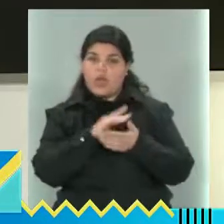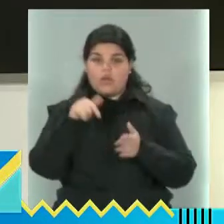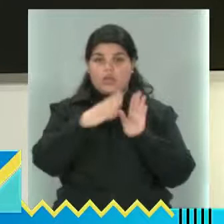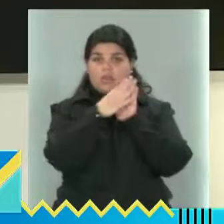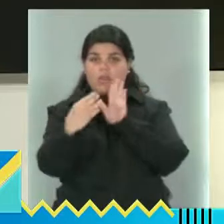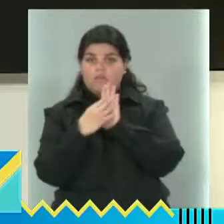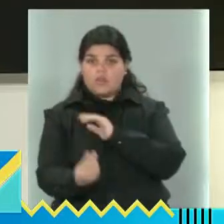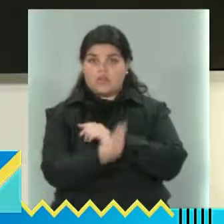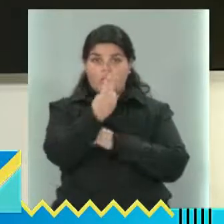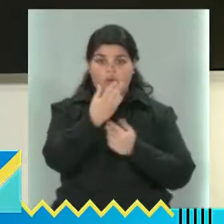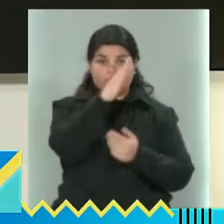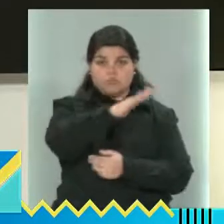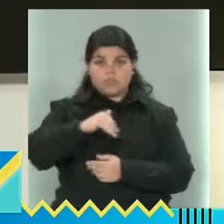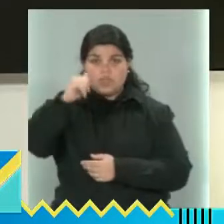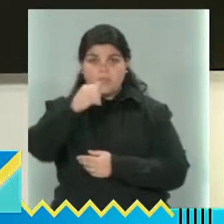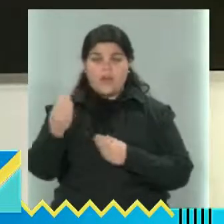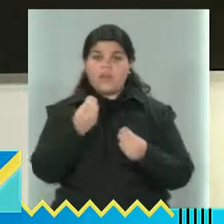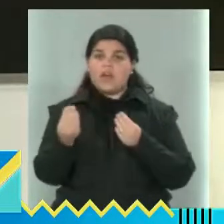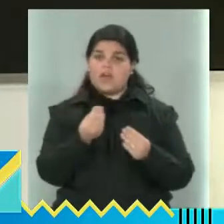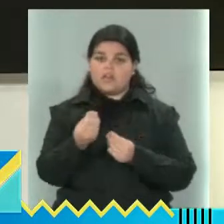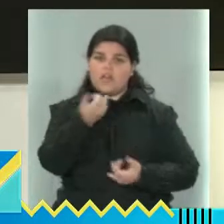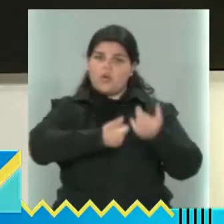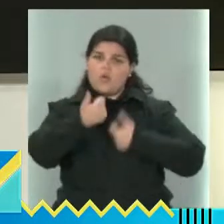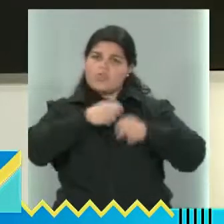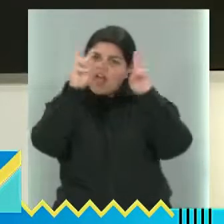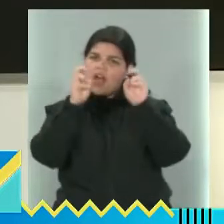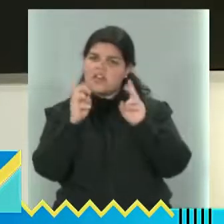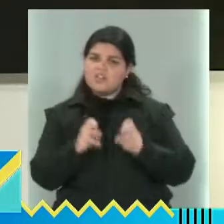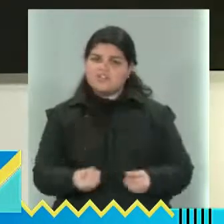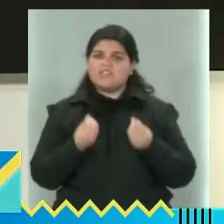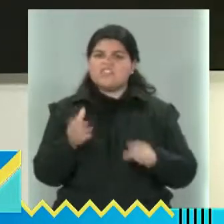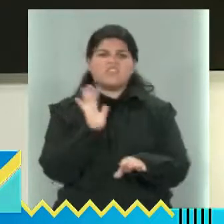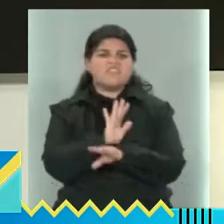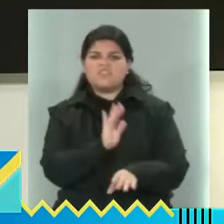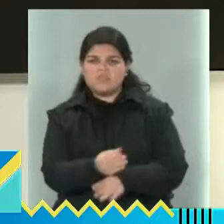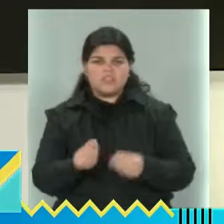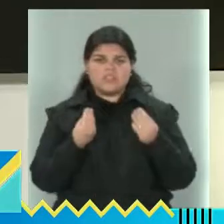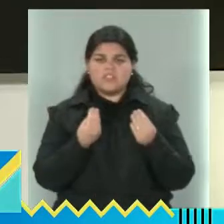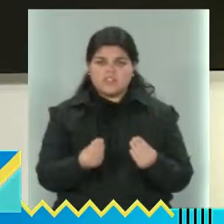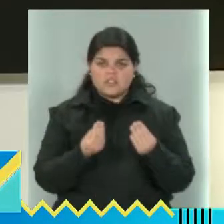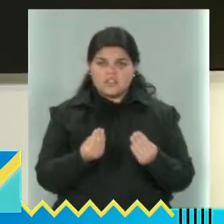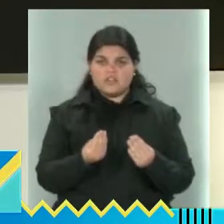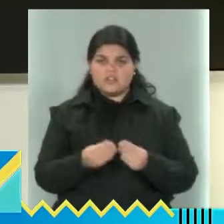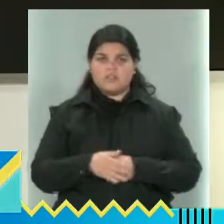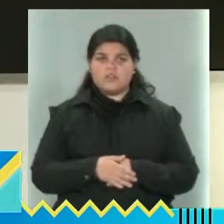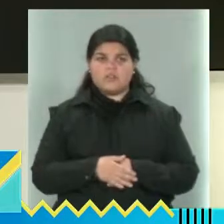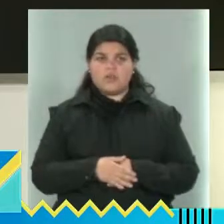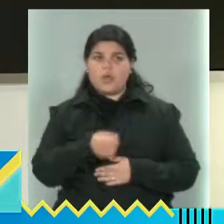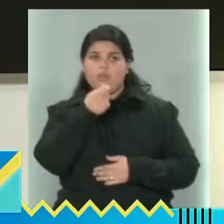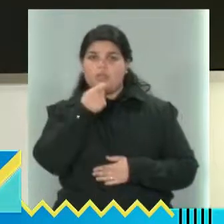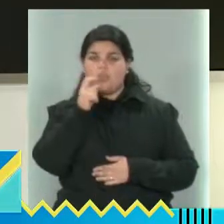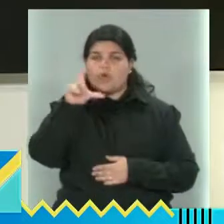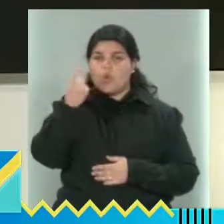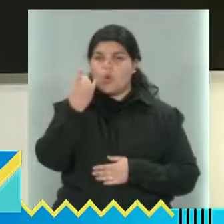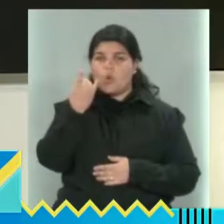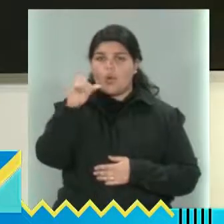podría decirse, de la provincia, para que nos pudieran hacer un análisis de qué significaba esa cumbre en el contexto de, por ejemplo, un Lula da Silva preso